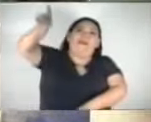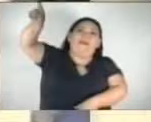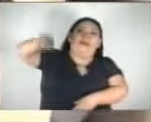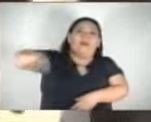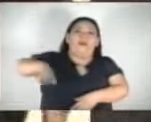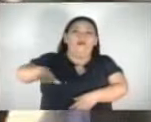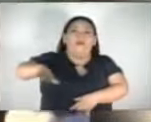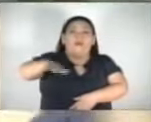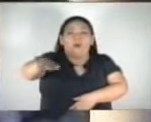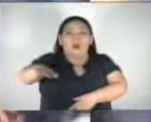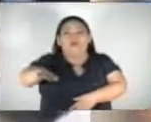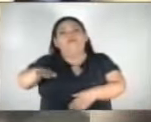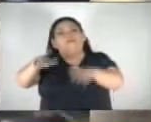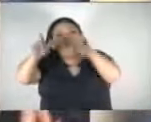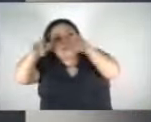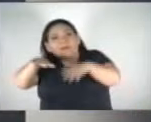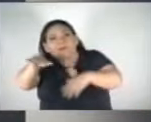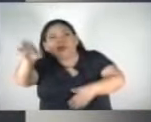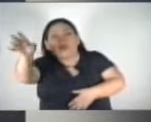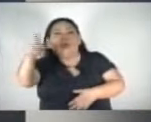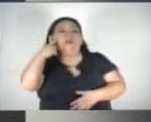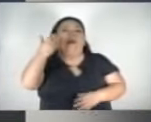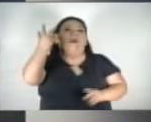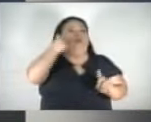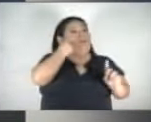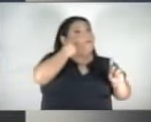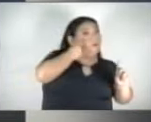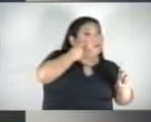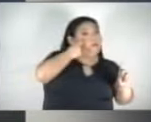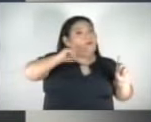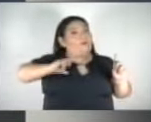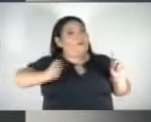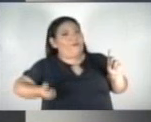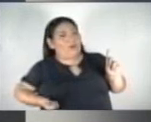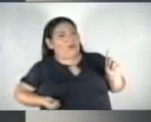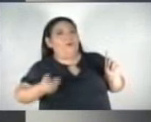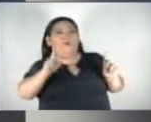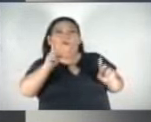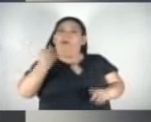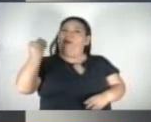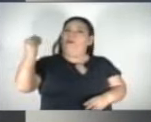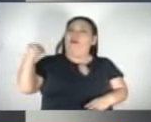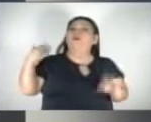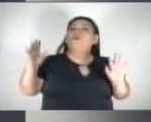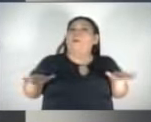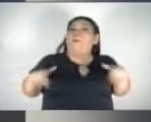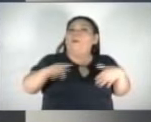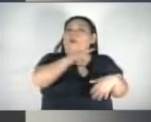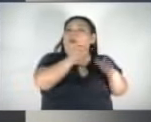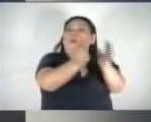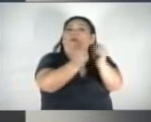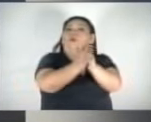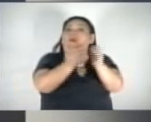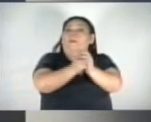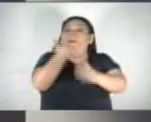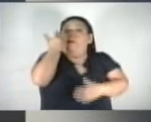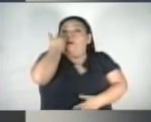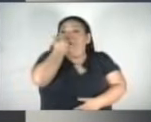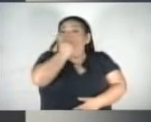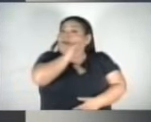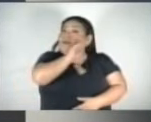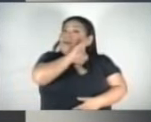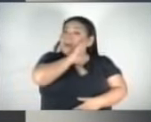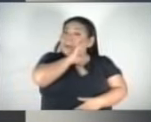Saldaña, donde estaba bajo custodia del Estado desde finales del año pasado debido a complicaciones de